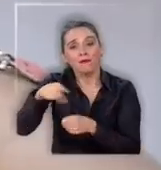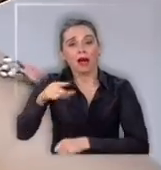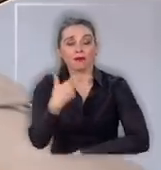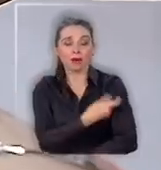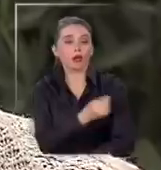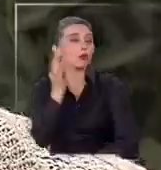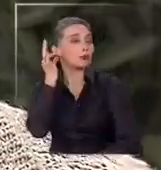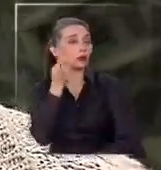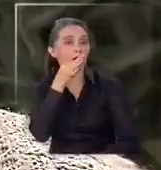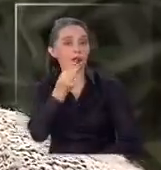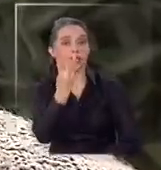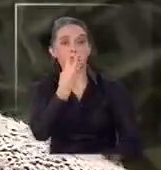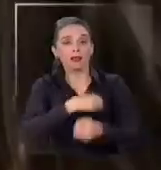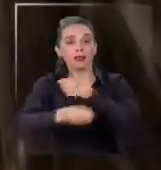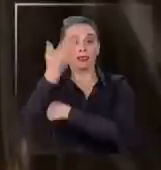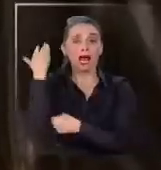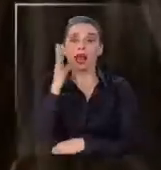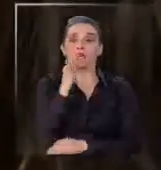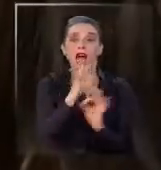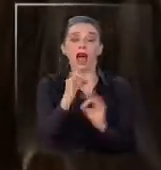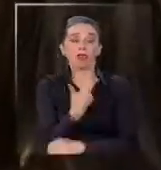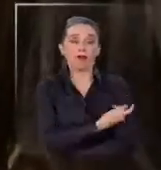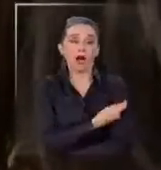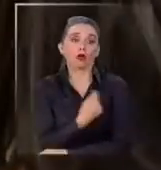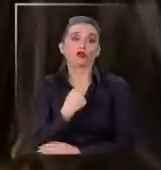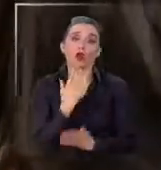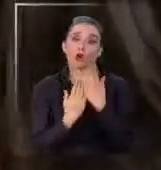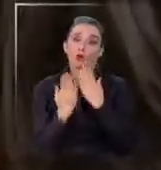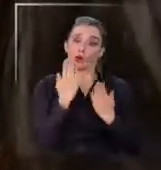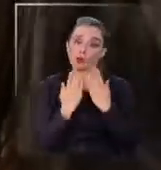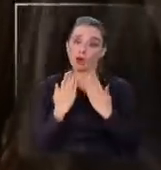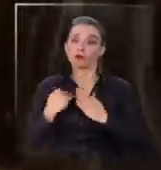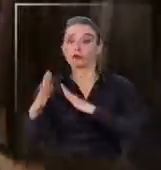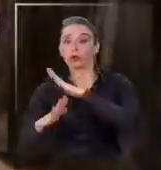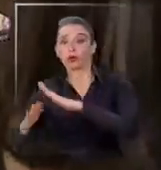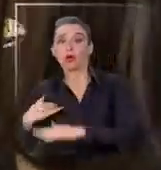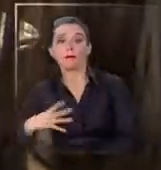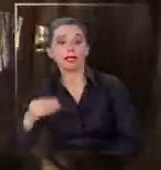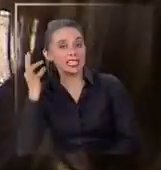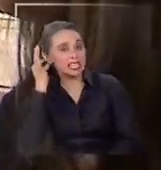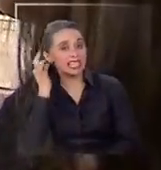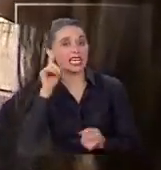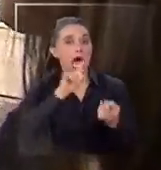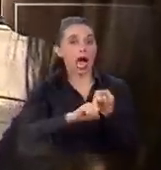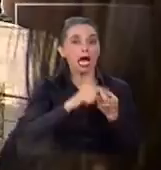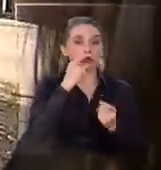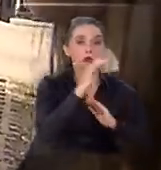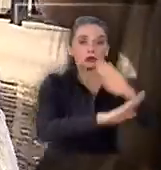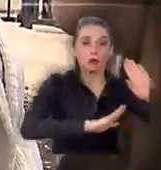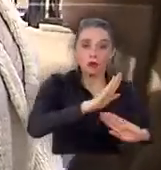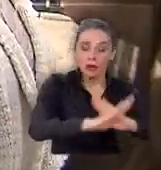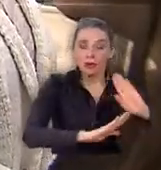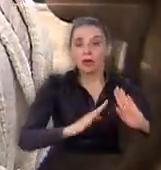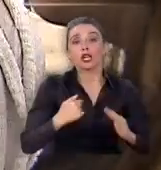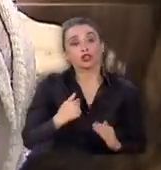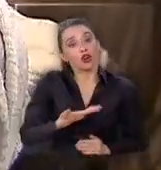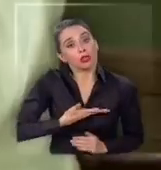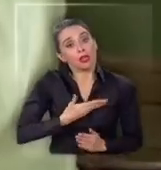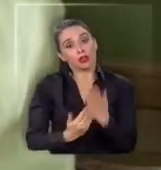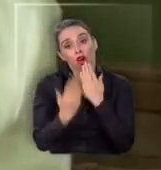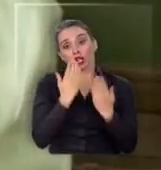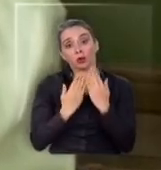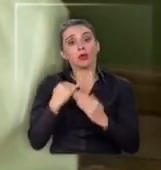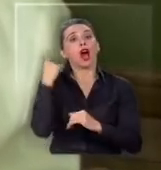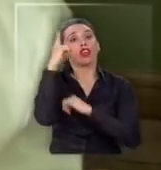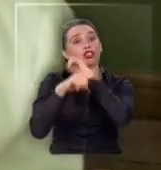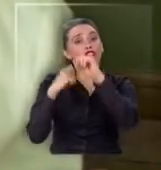Hacía 3 años que no me vacunaba. Tengo que cuidarme, tengo que cuidar a mi hija, a mi marido, así que tengo que cuidarme. Todos